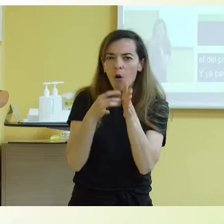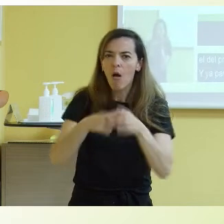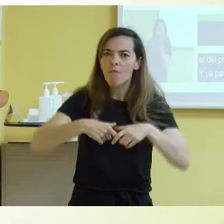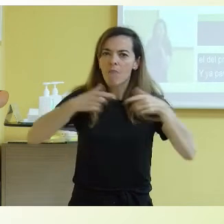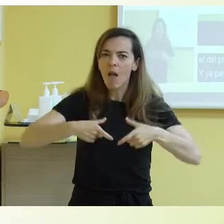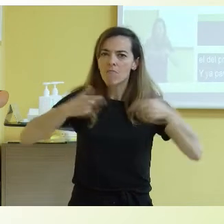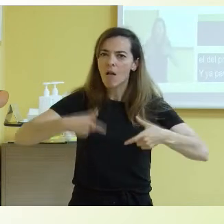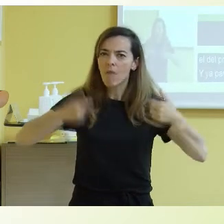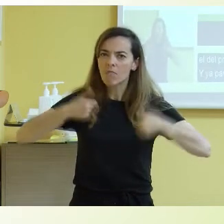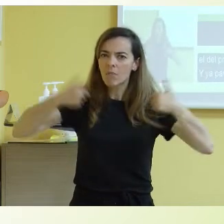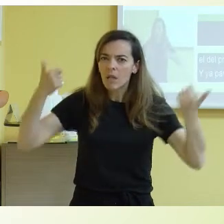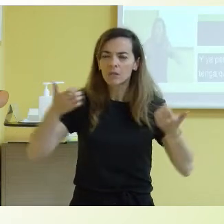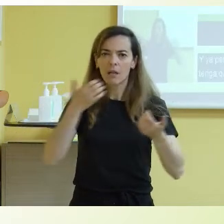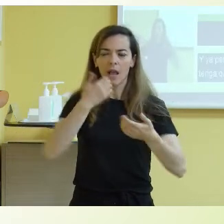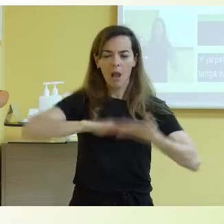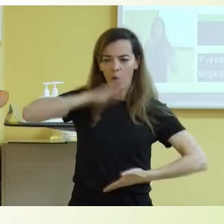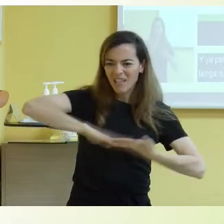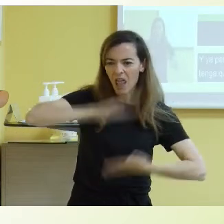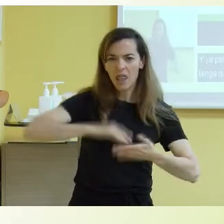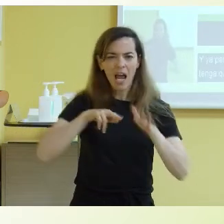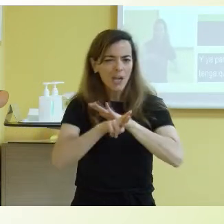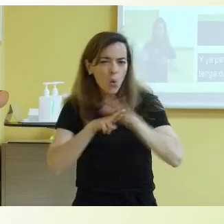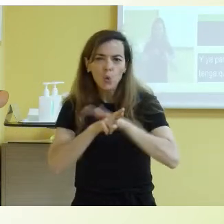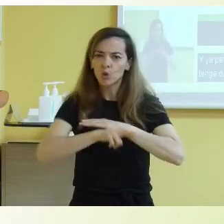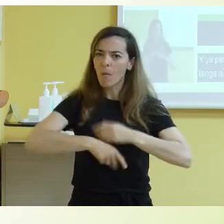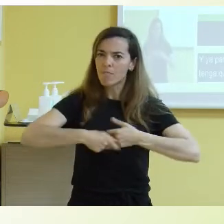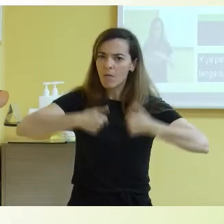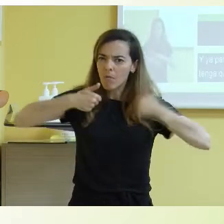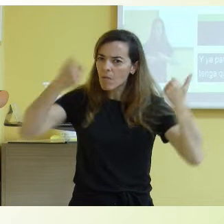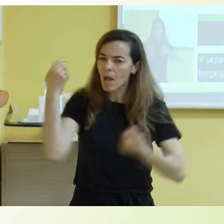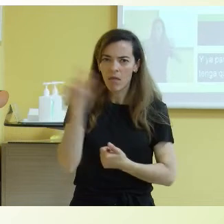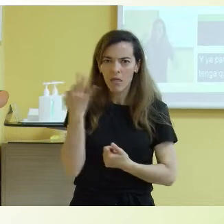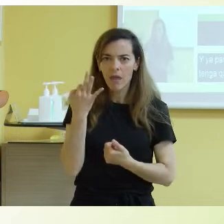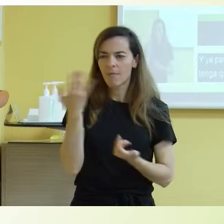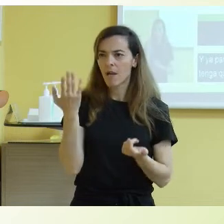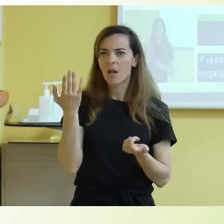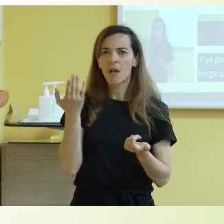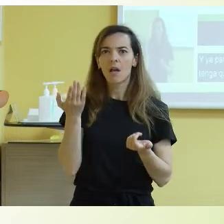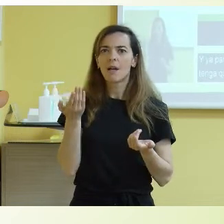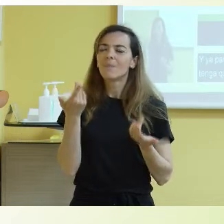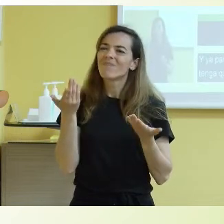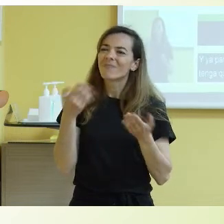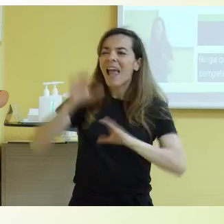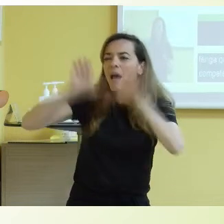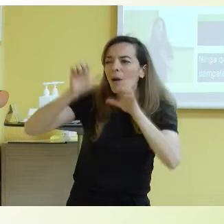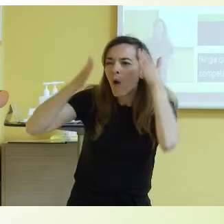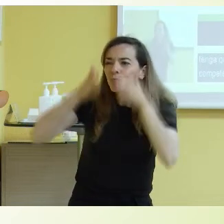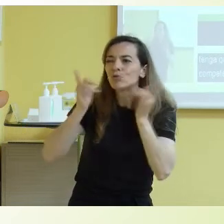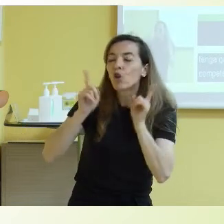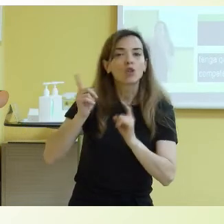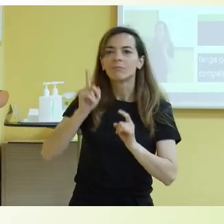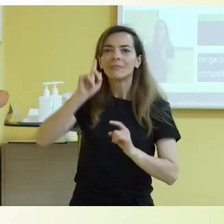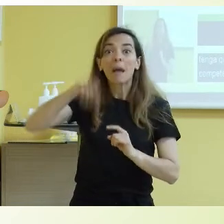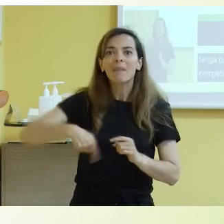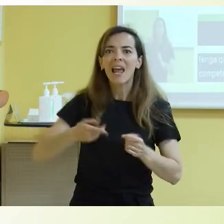de competencias, en términos de recursos, dirigidos no solamente a identificar, no solamente a evaluar, sino también a